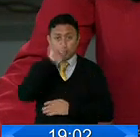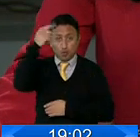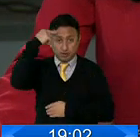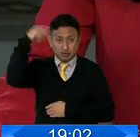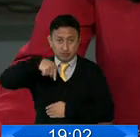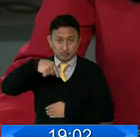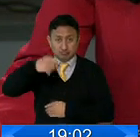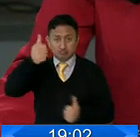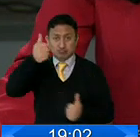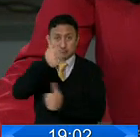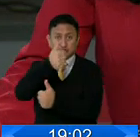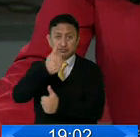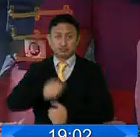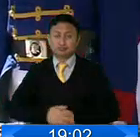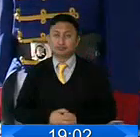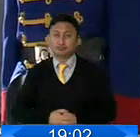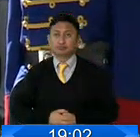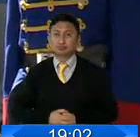gobierno nacional.